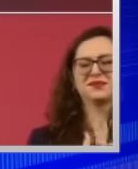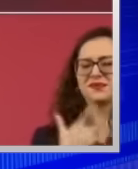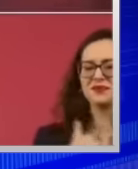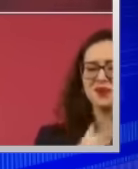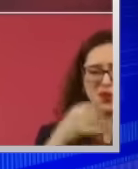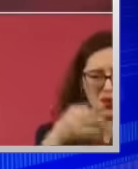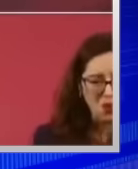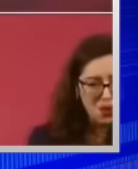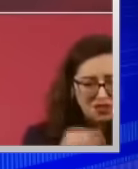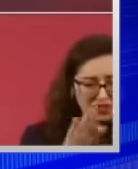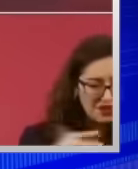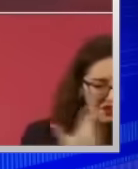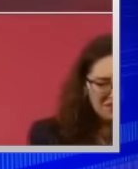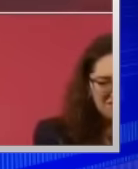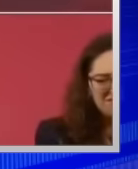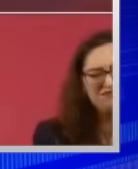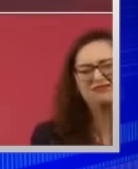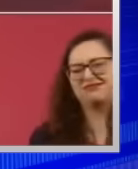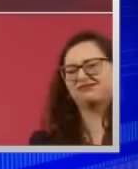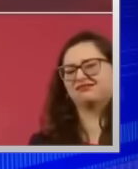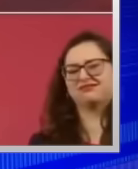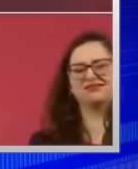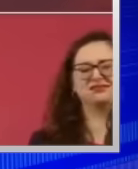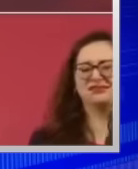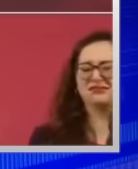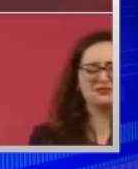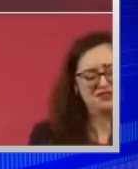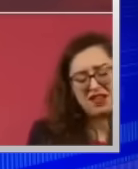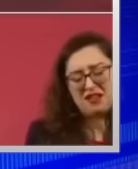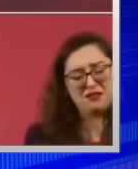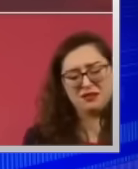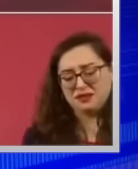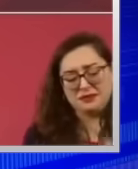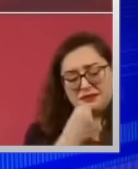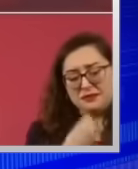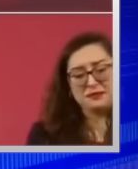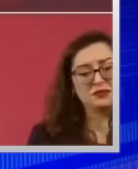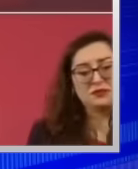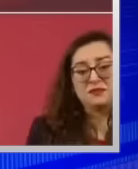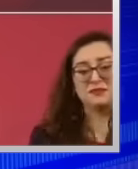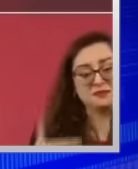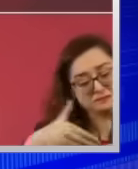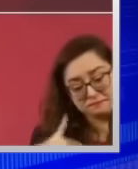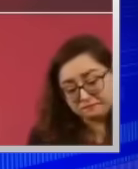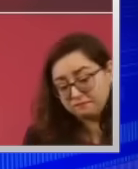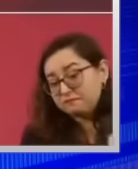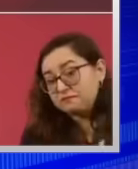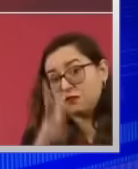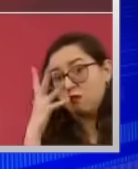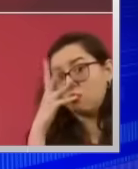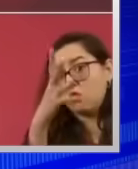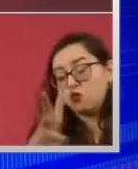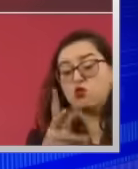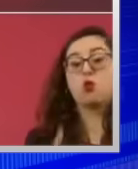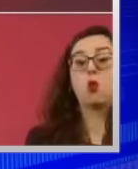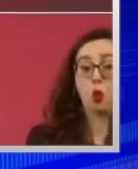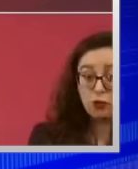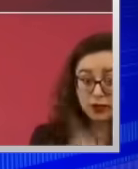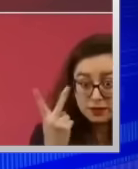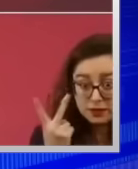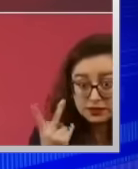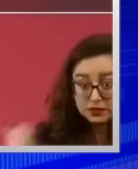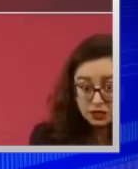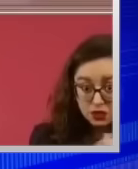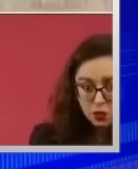adelante el que no se repitiera los casos de corrupción que imperaron